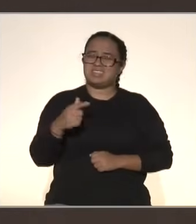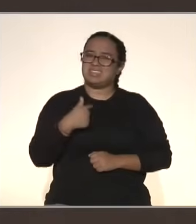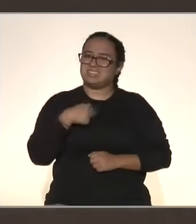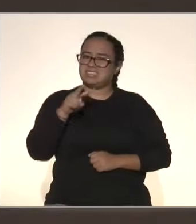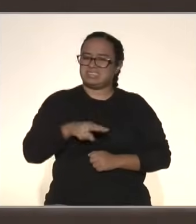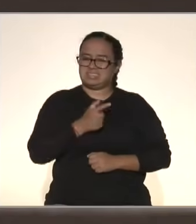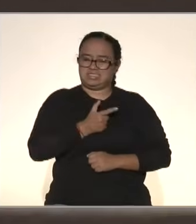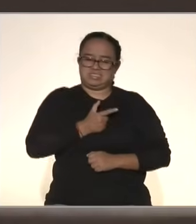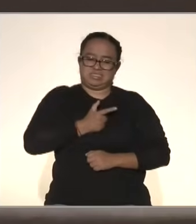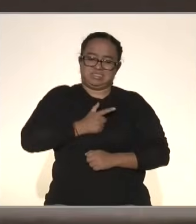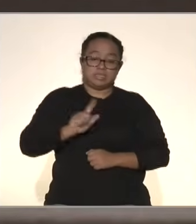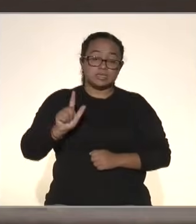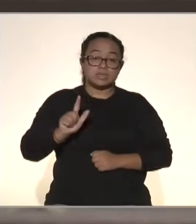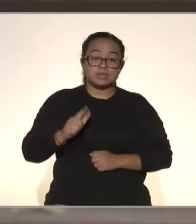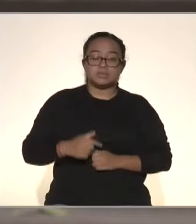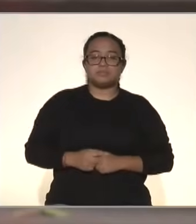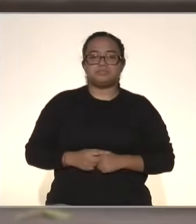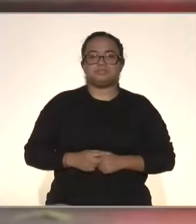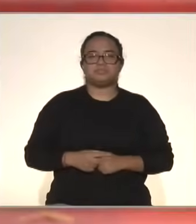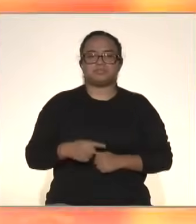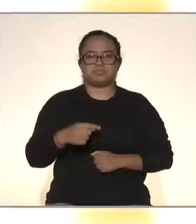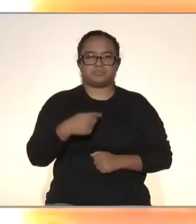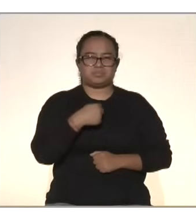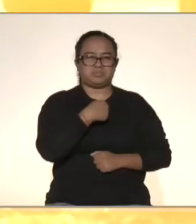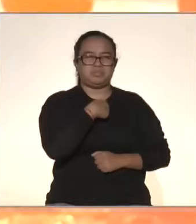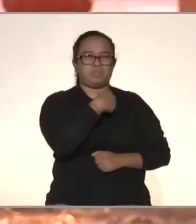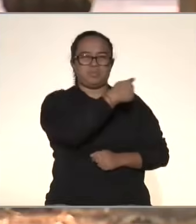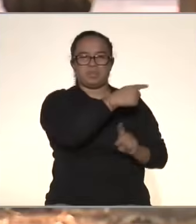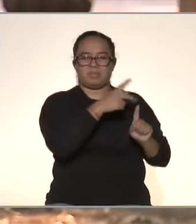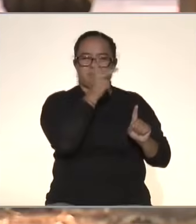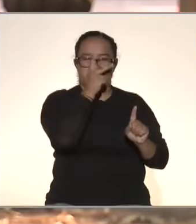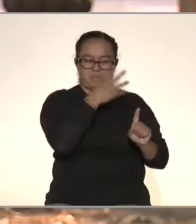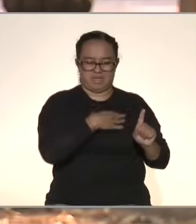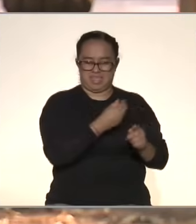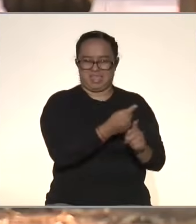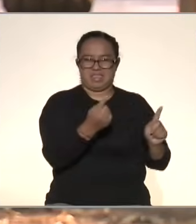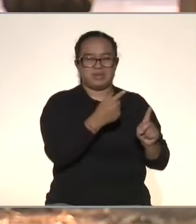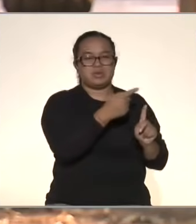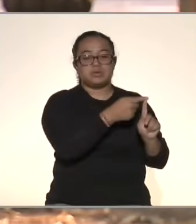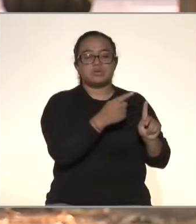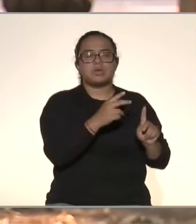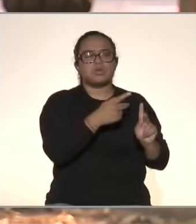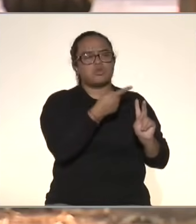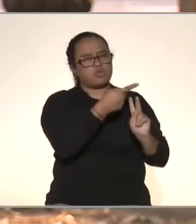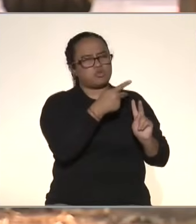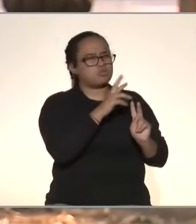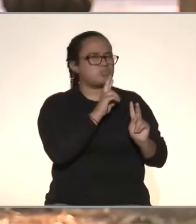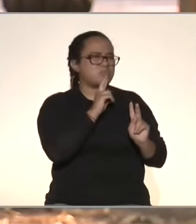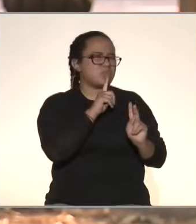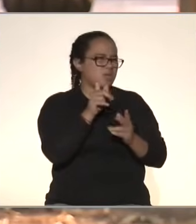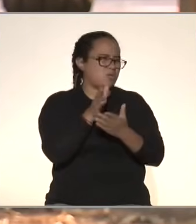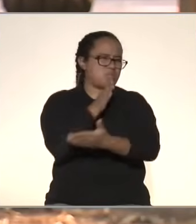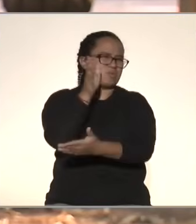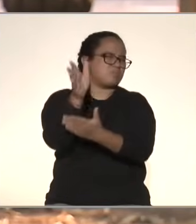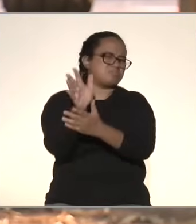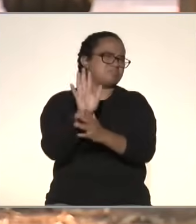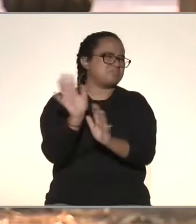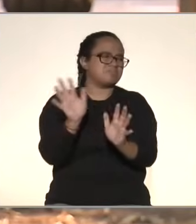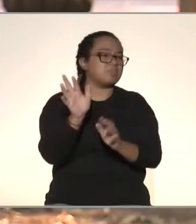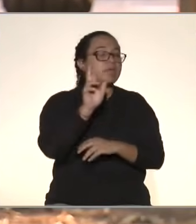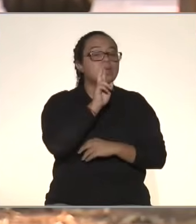fiestas. Le dije al papá de mis hijos que por qué no mejor dejábamos de ir a cenar y